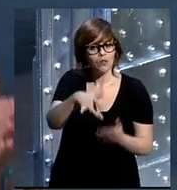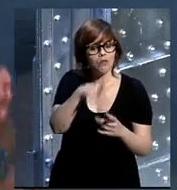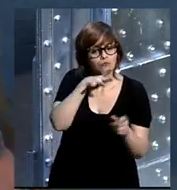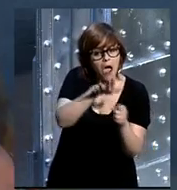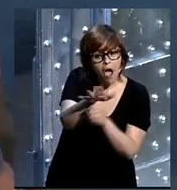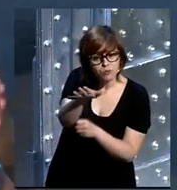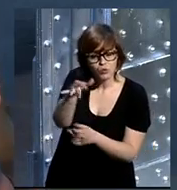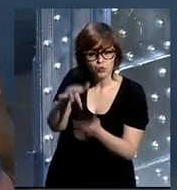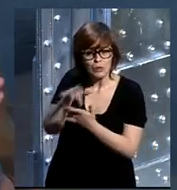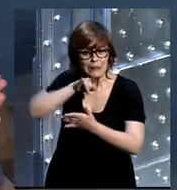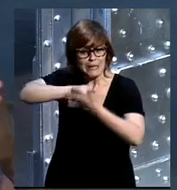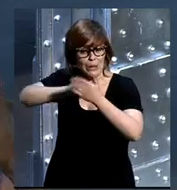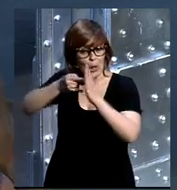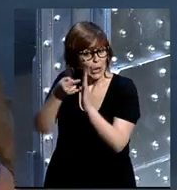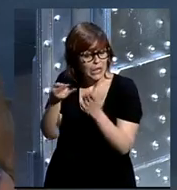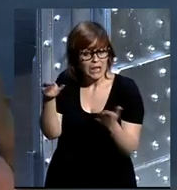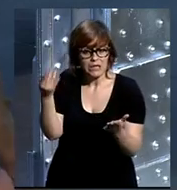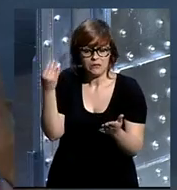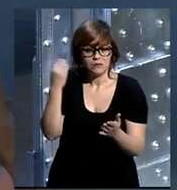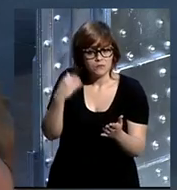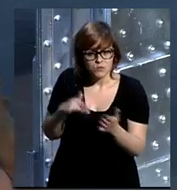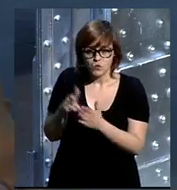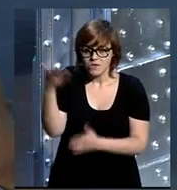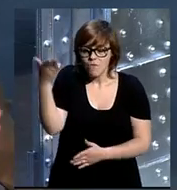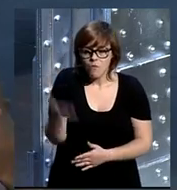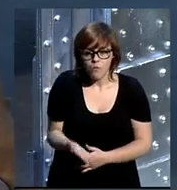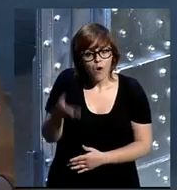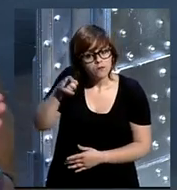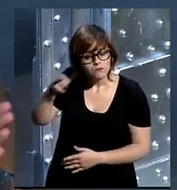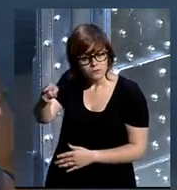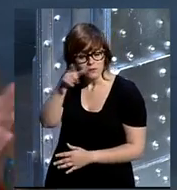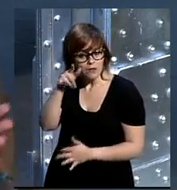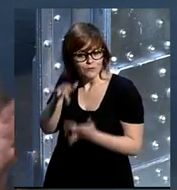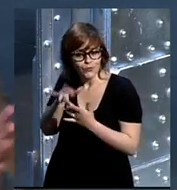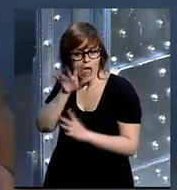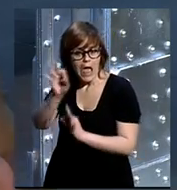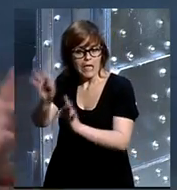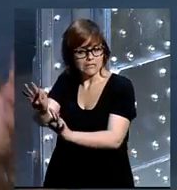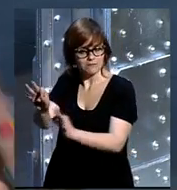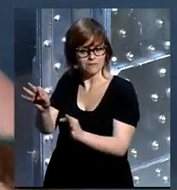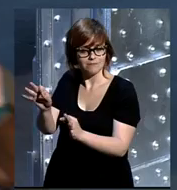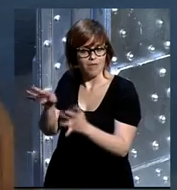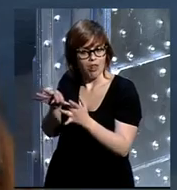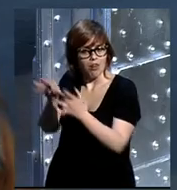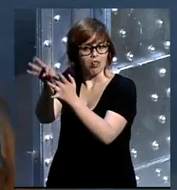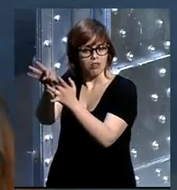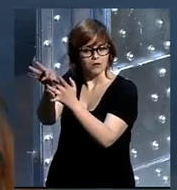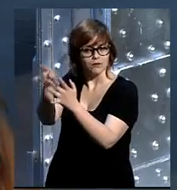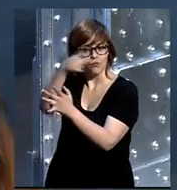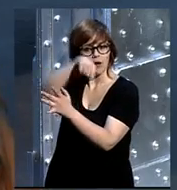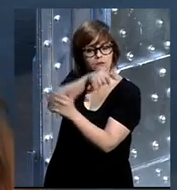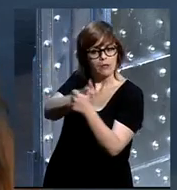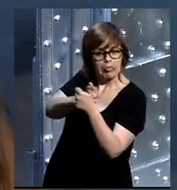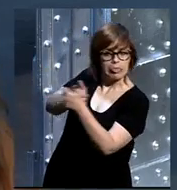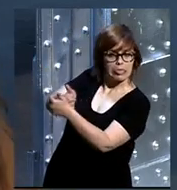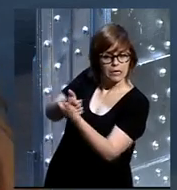área en el que la tecnología juega un papel determinante y hay que tener en cuenta también esos aspectos, ¿no?